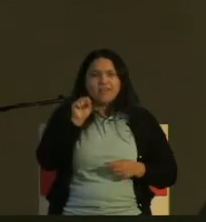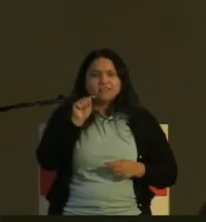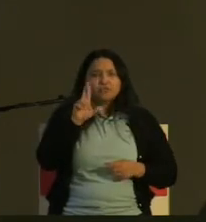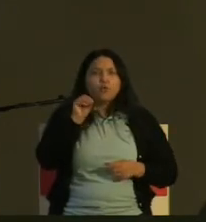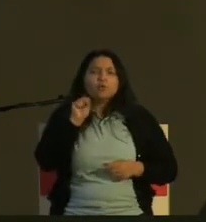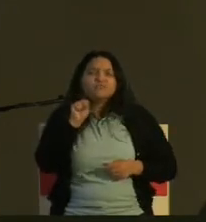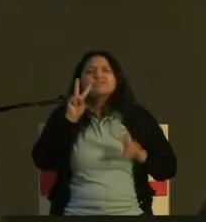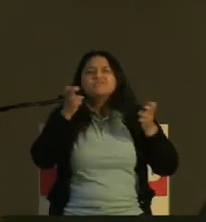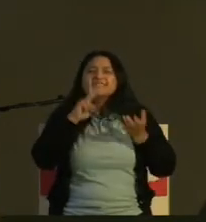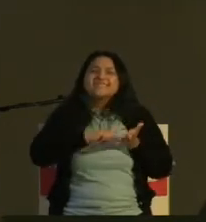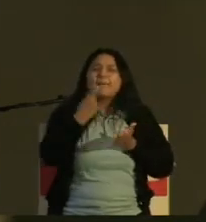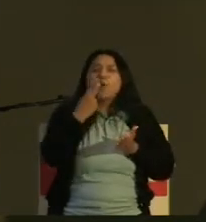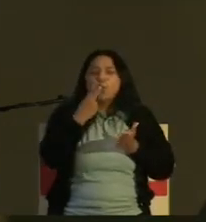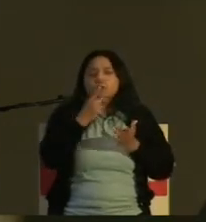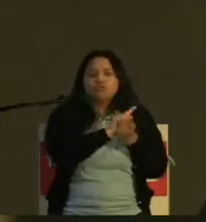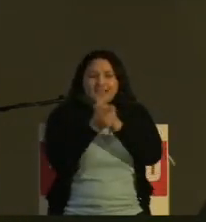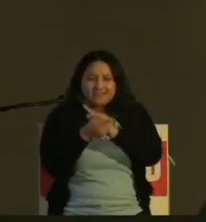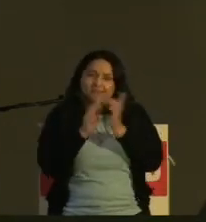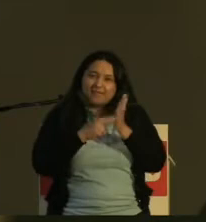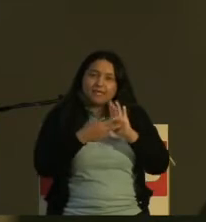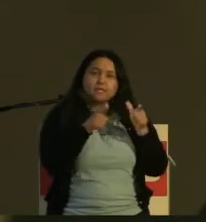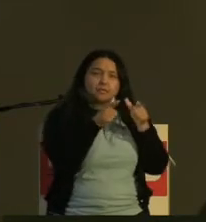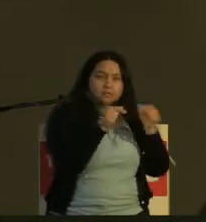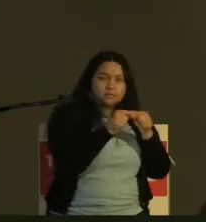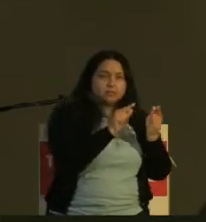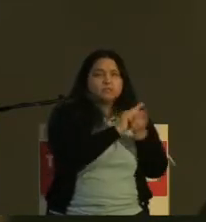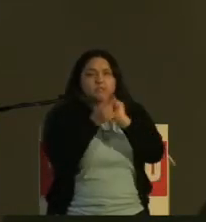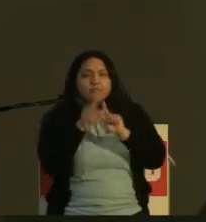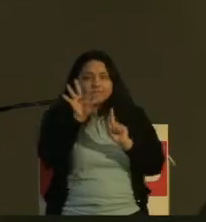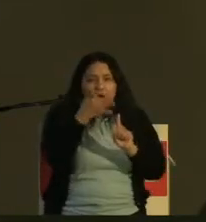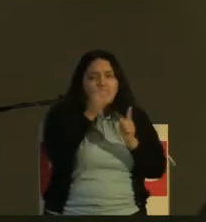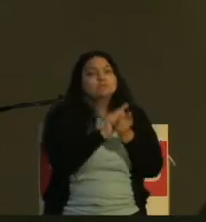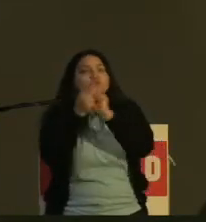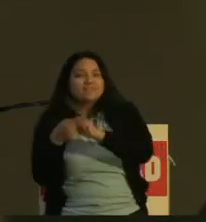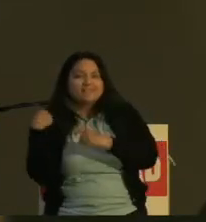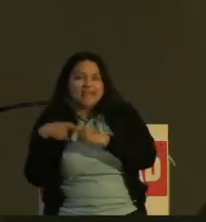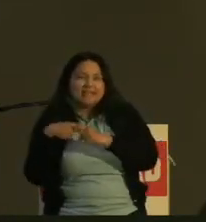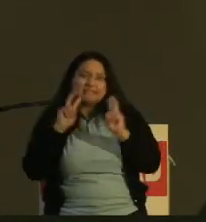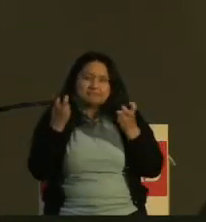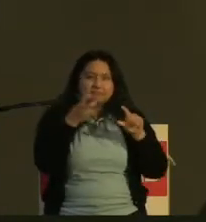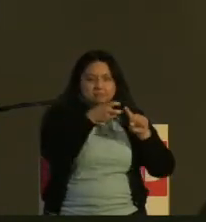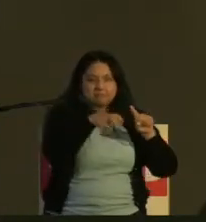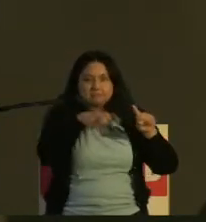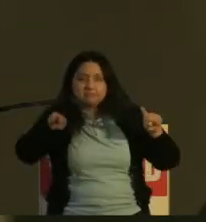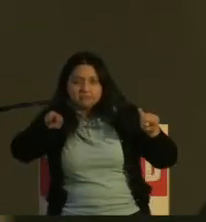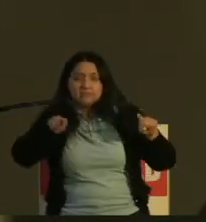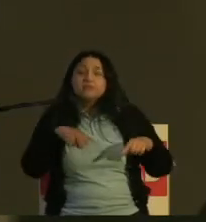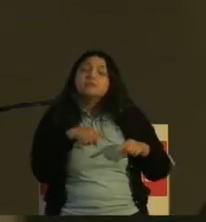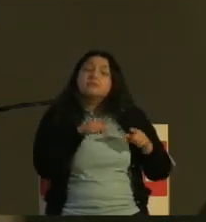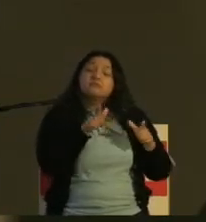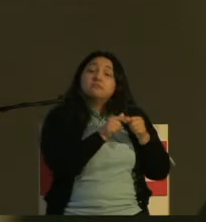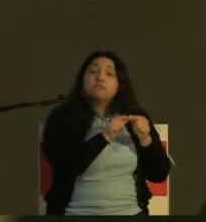Traducciones dobles, ¿no? Que son traducción del japonés al francés y ahí al castellano. Y yo, cuando quiero recurrir a un autor japonés,